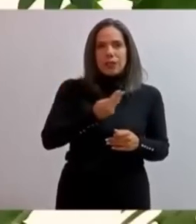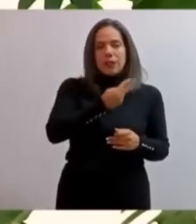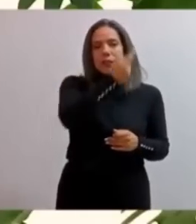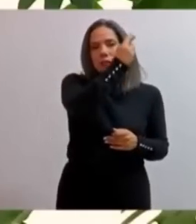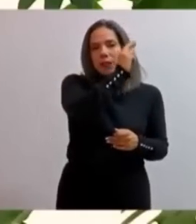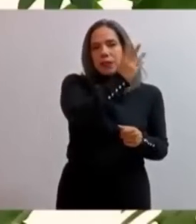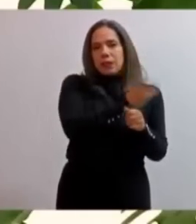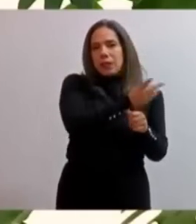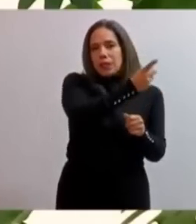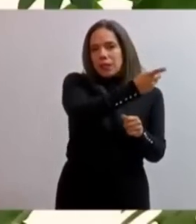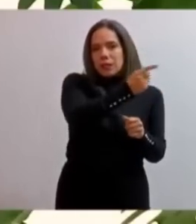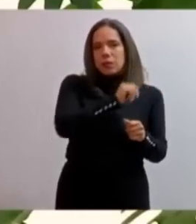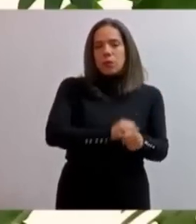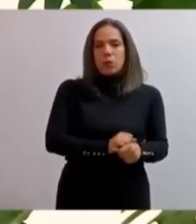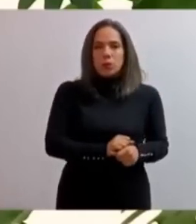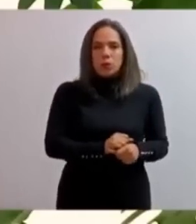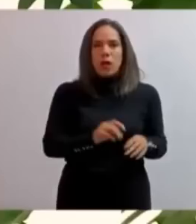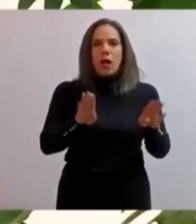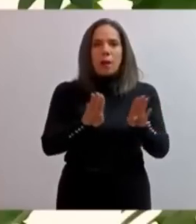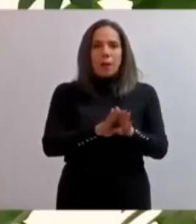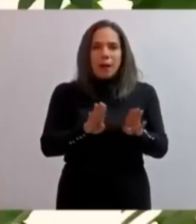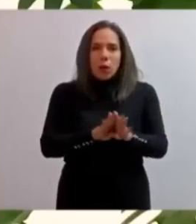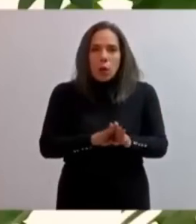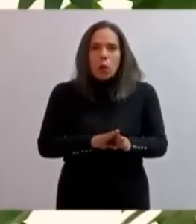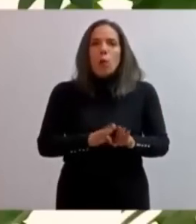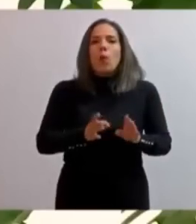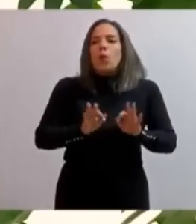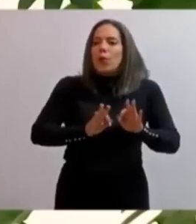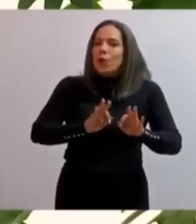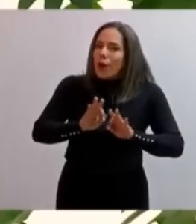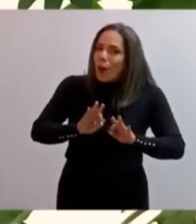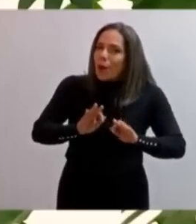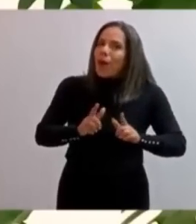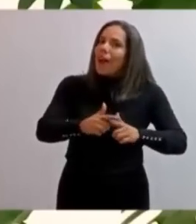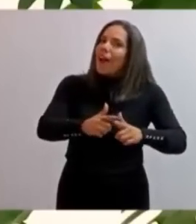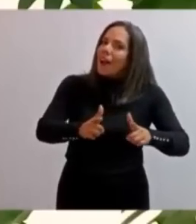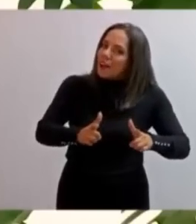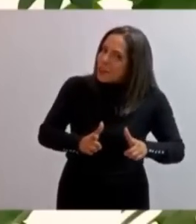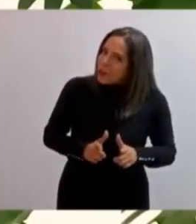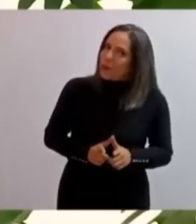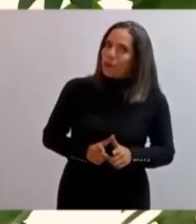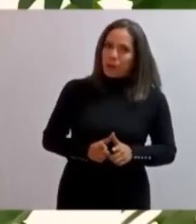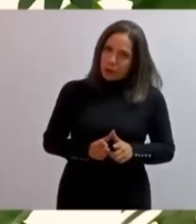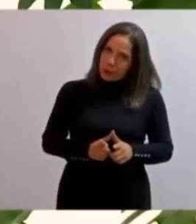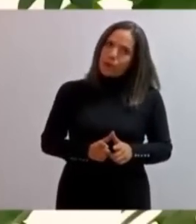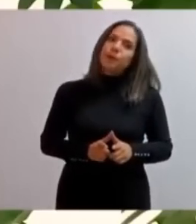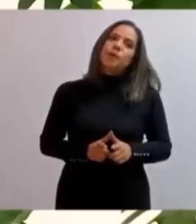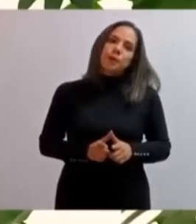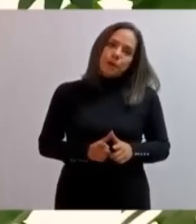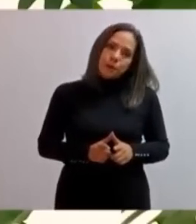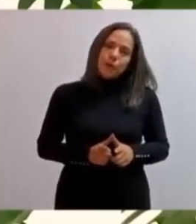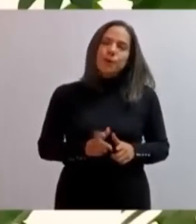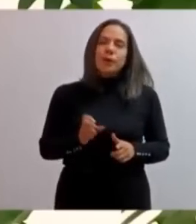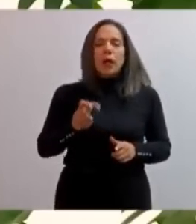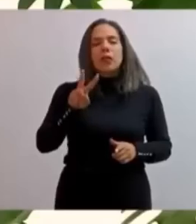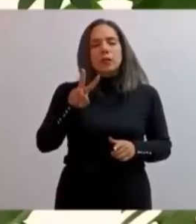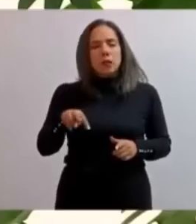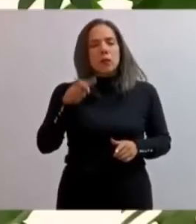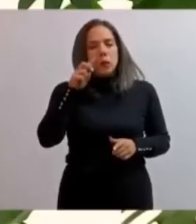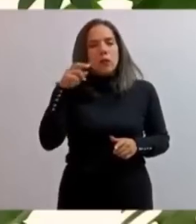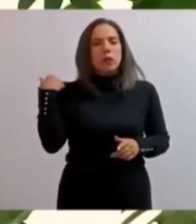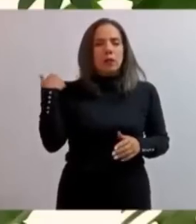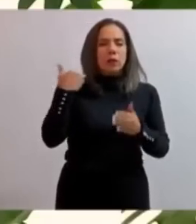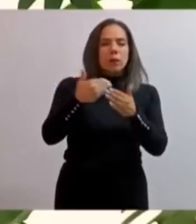la voluntad para trabajar en grupo. Seguramente, y esto lo he visto en las discusiones que he